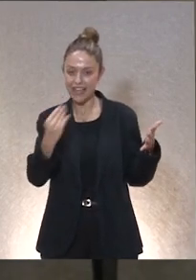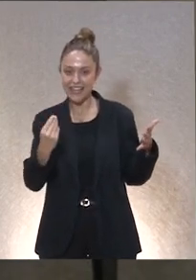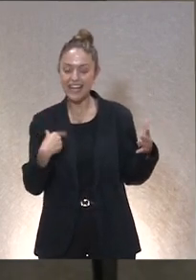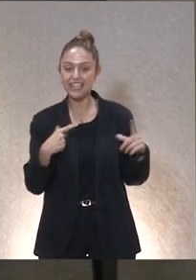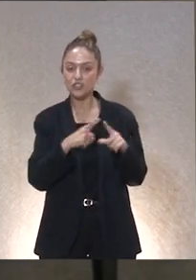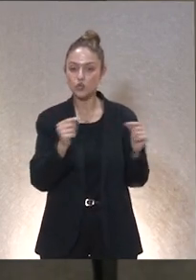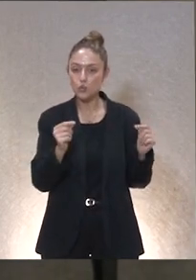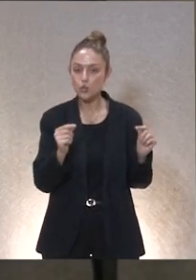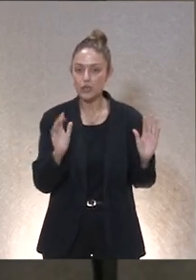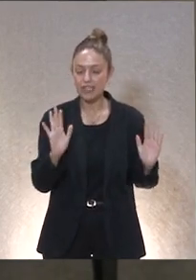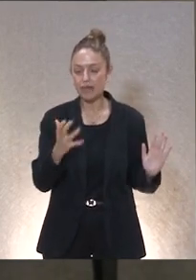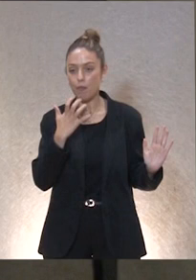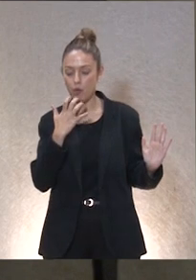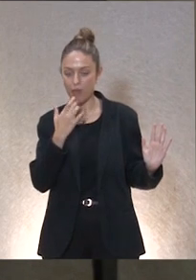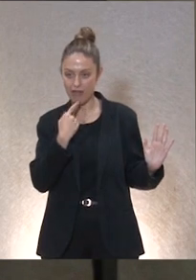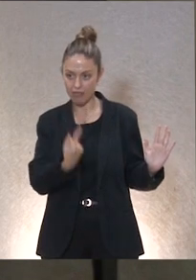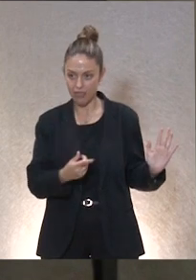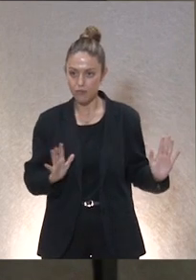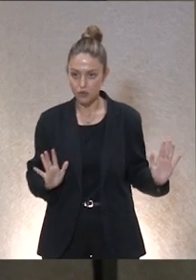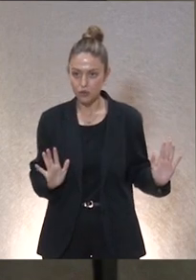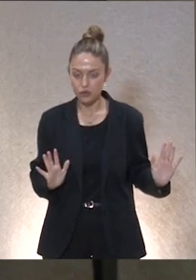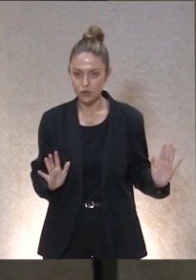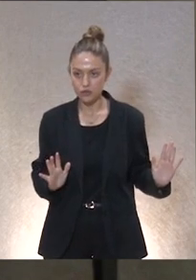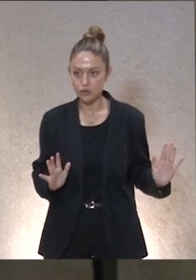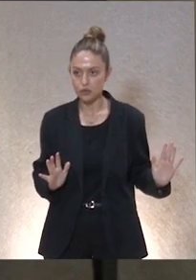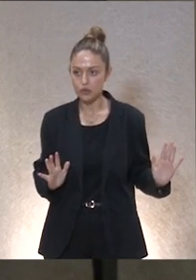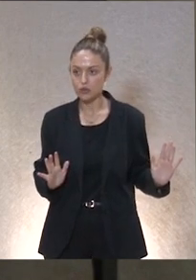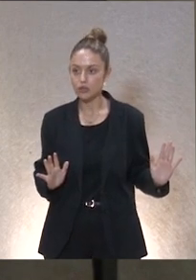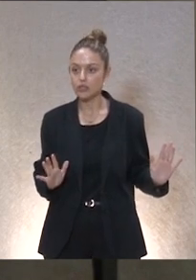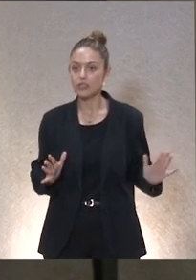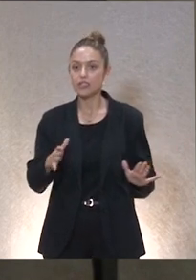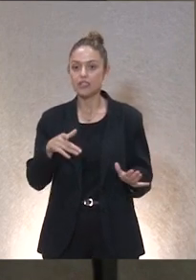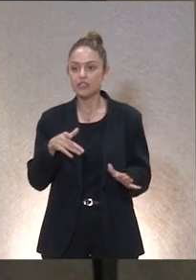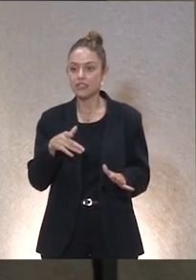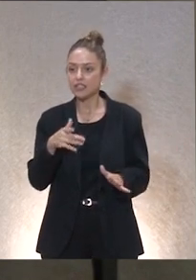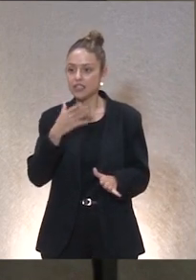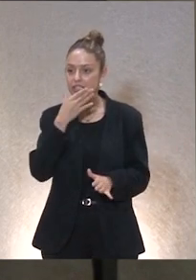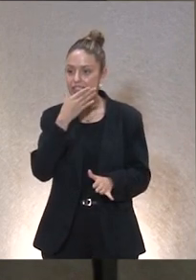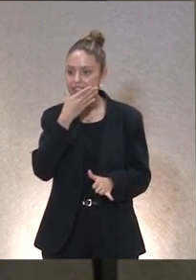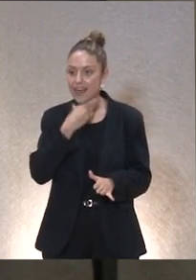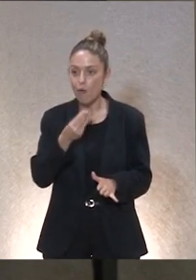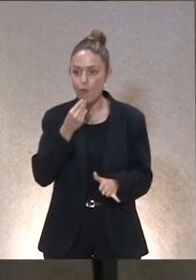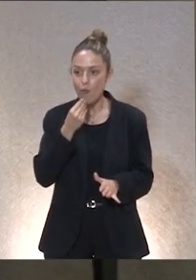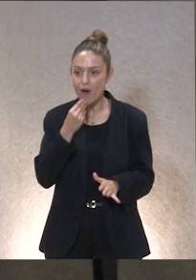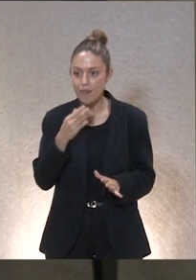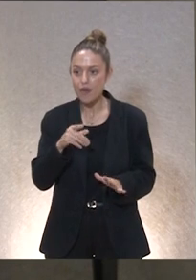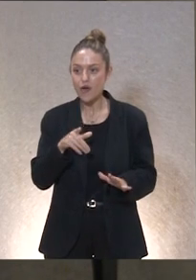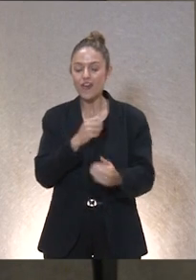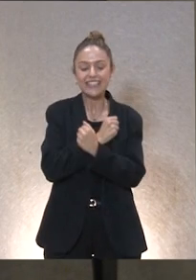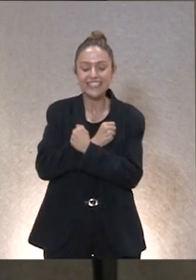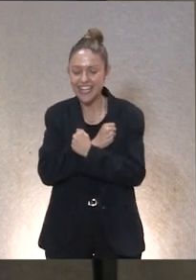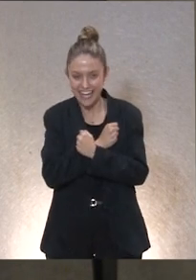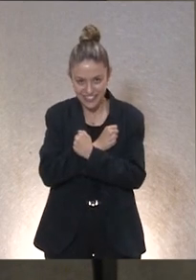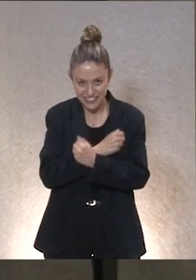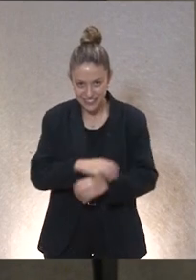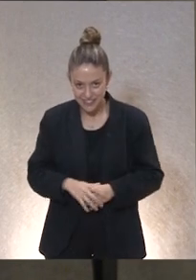solemos decir a veces un poco en broma pero pero bien sentido Qué guapo y he quer ese Eh Pues esta sensación es la que me está